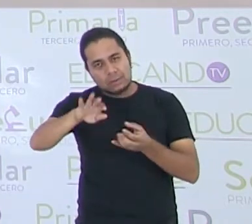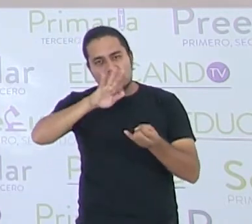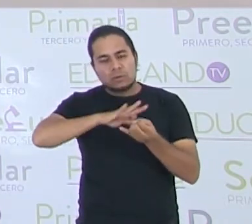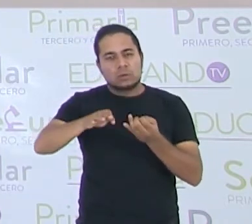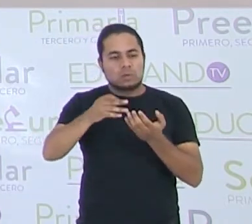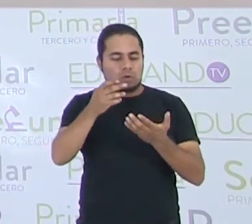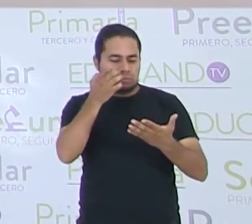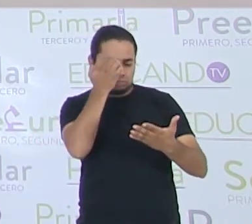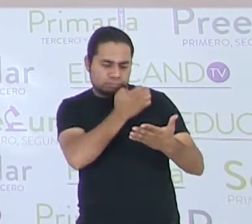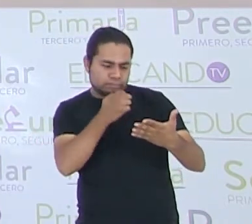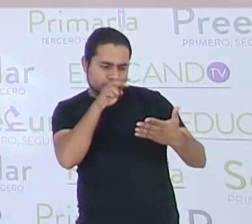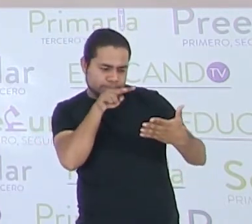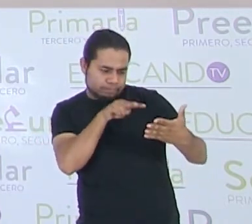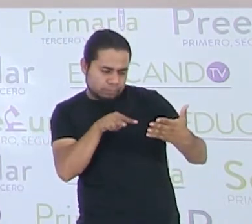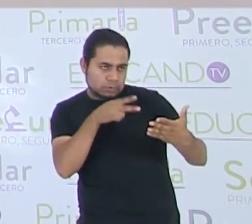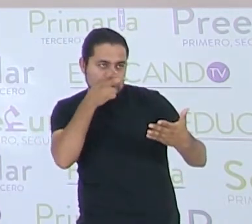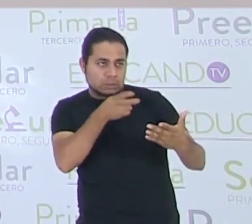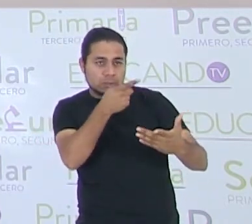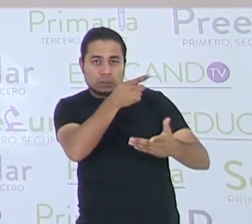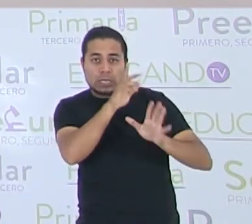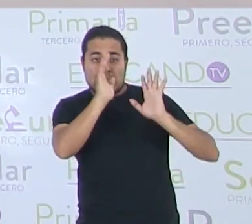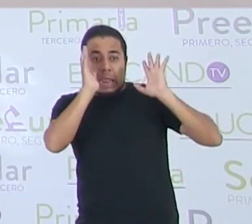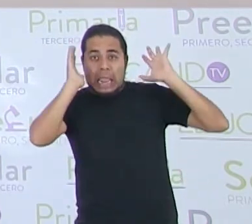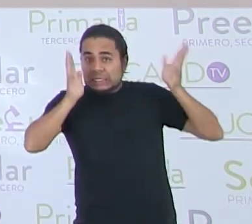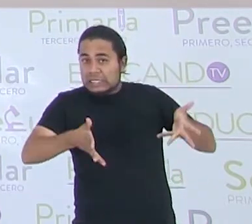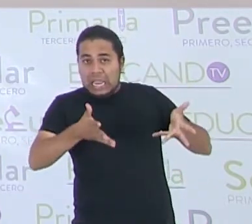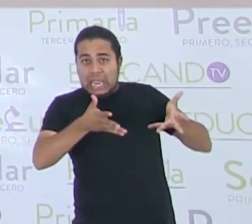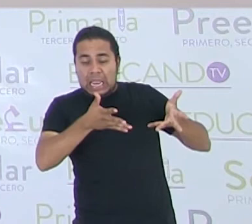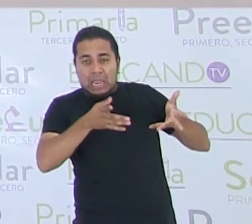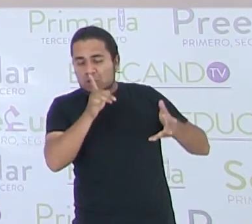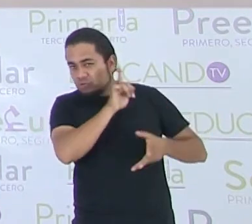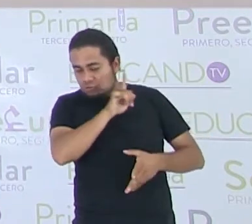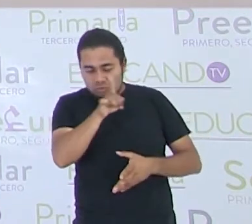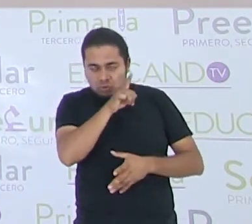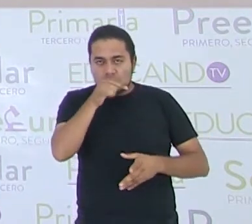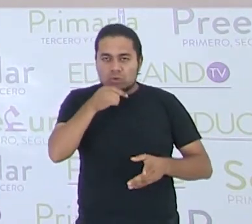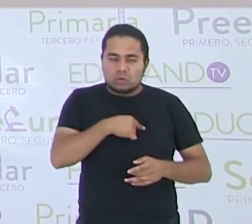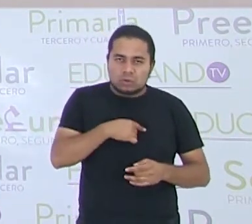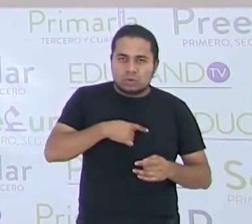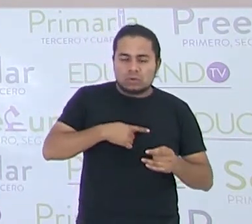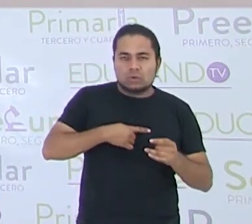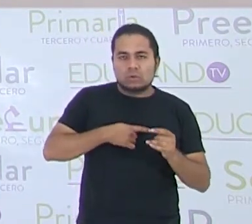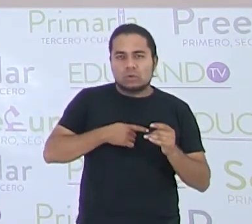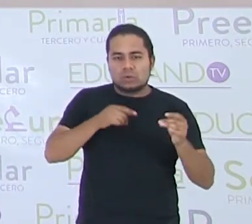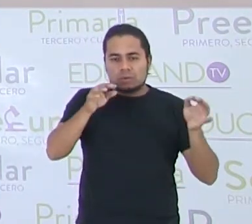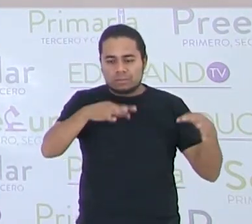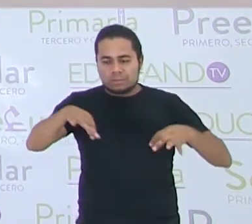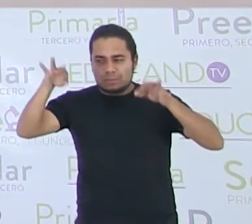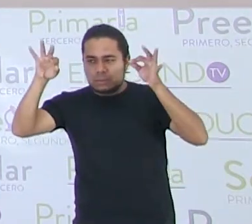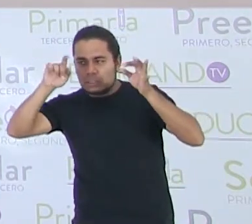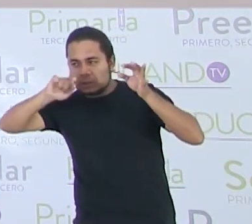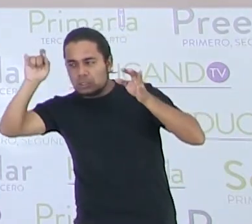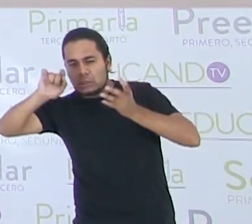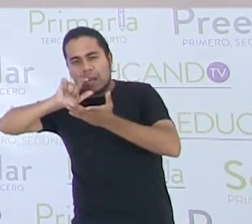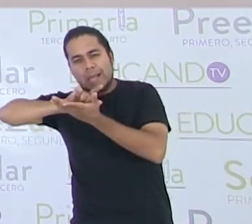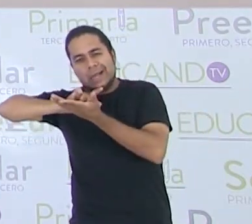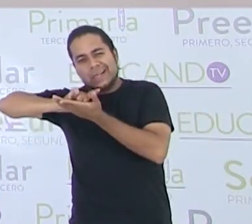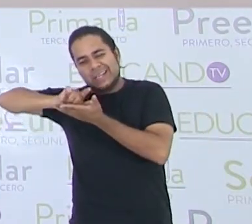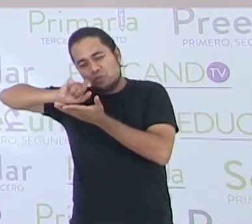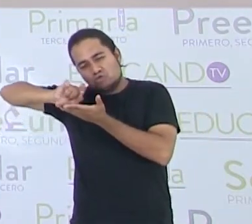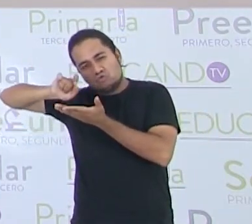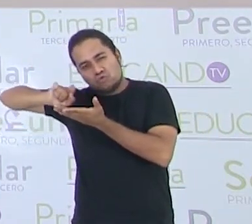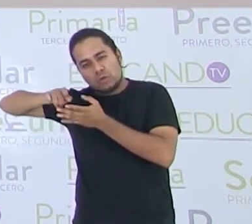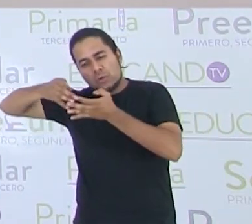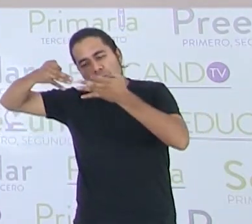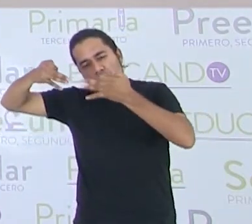una revisión. Este trabajo no se puede quedar así. Tengo que pasarlo en limpio para que agregue esto y